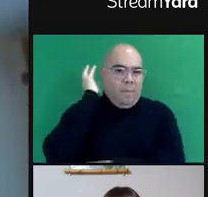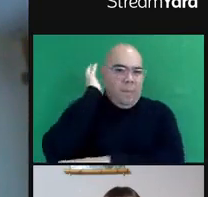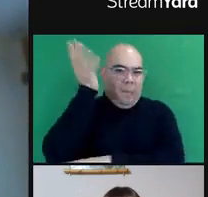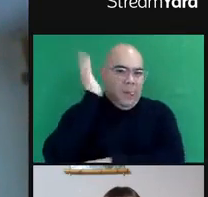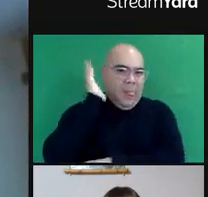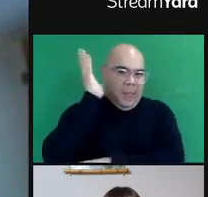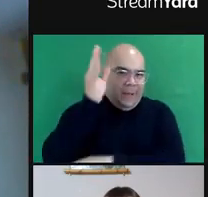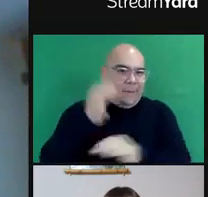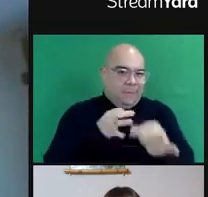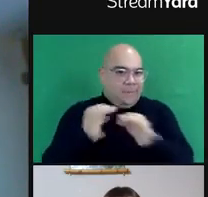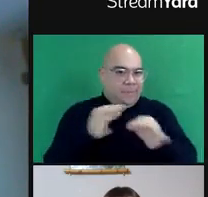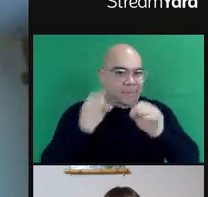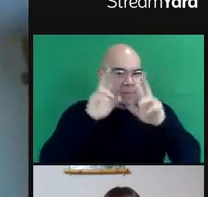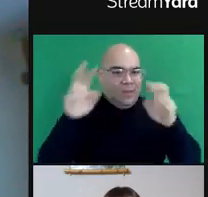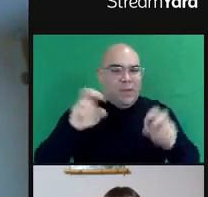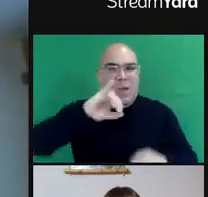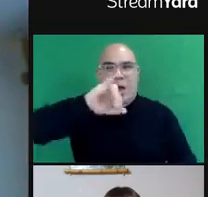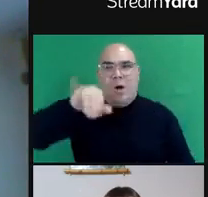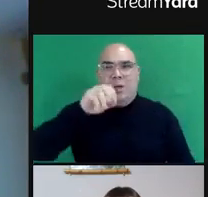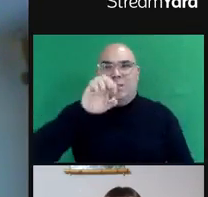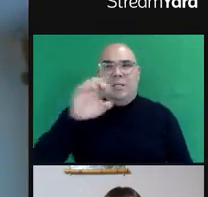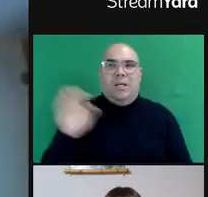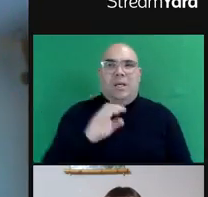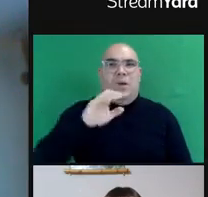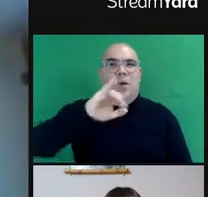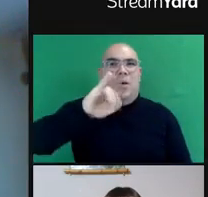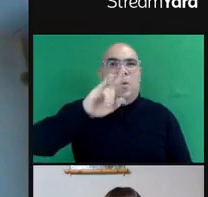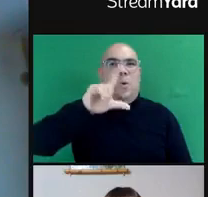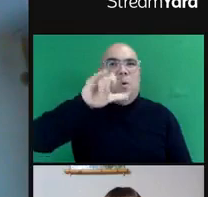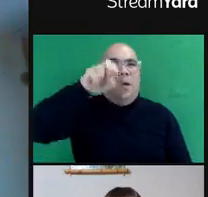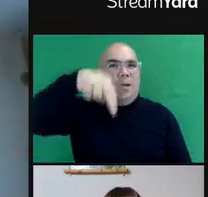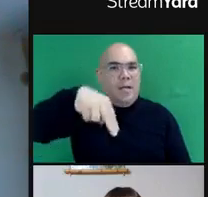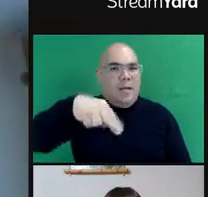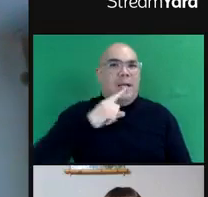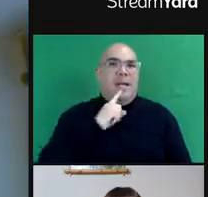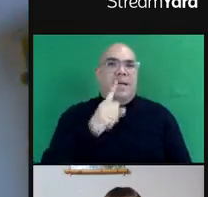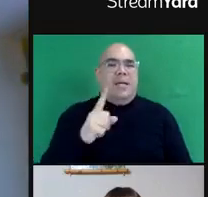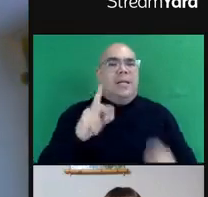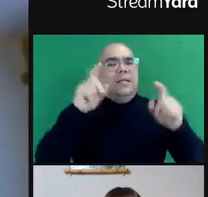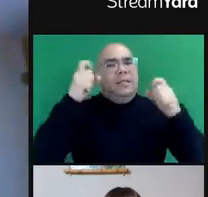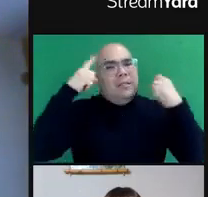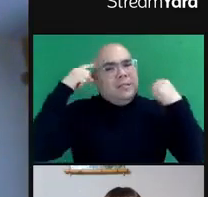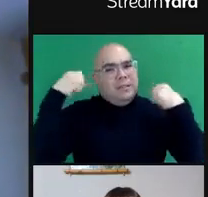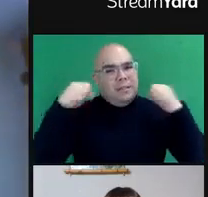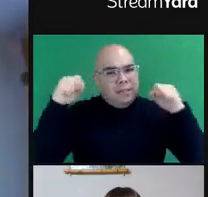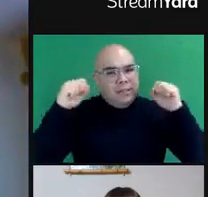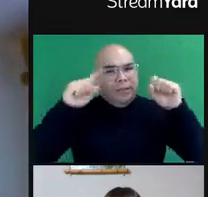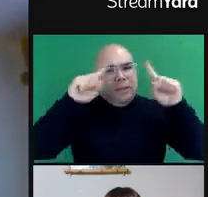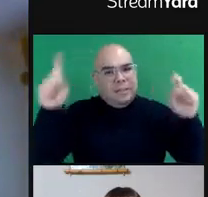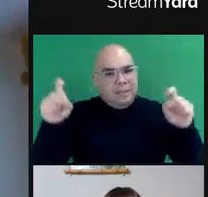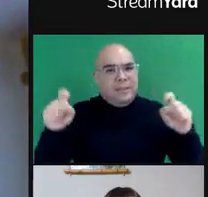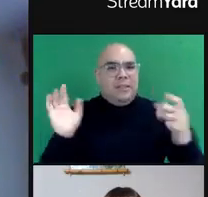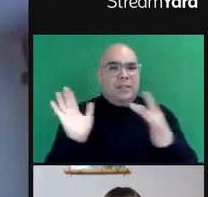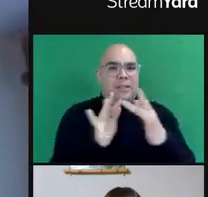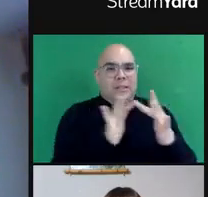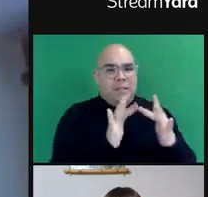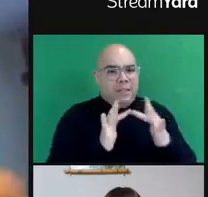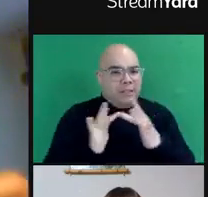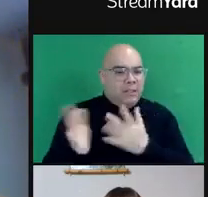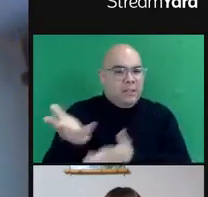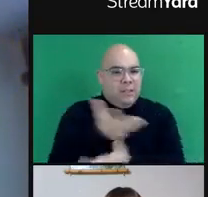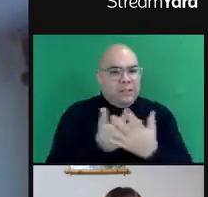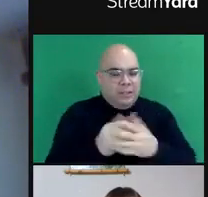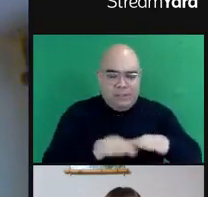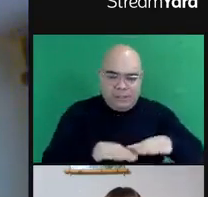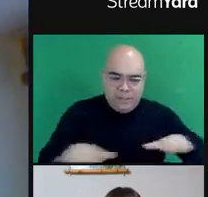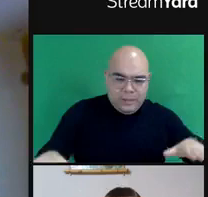última participación de José Julián, porque pues esa preocupación por esa falta de conexión entre la